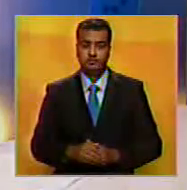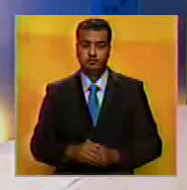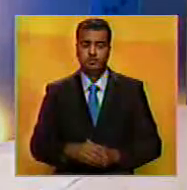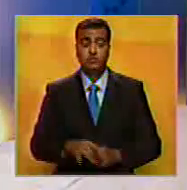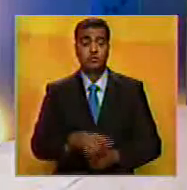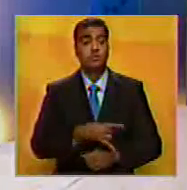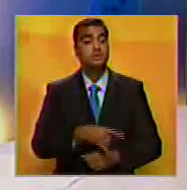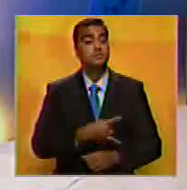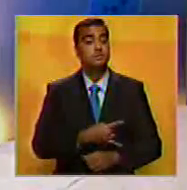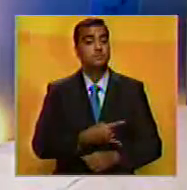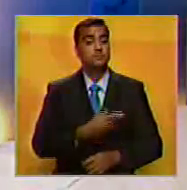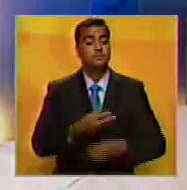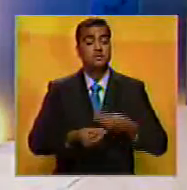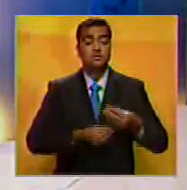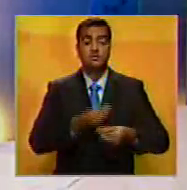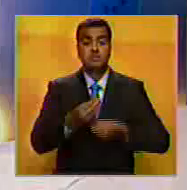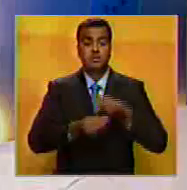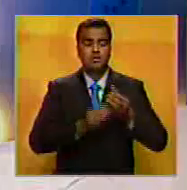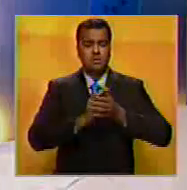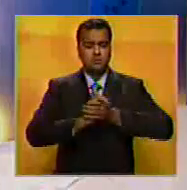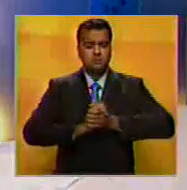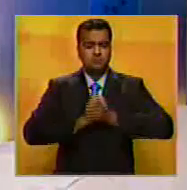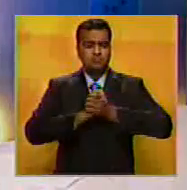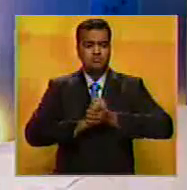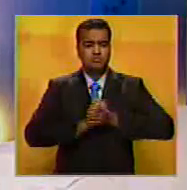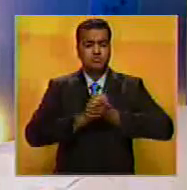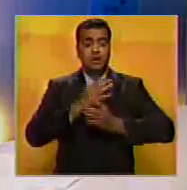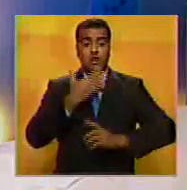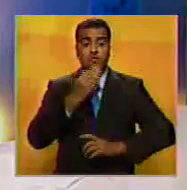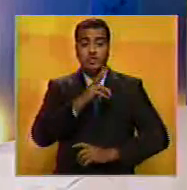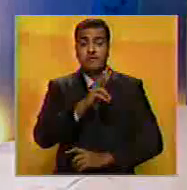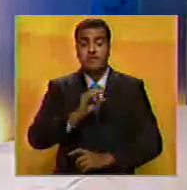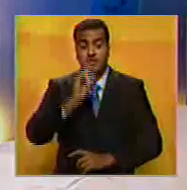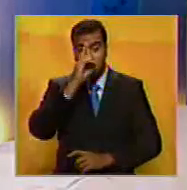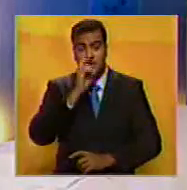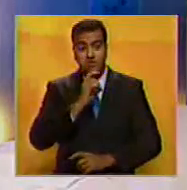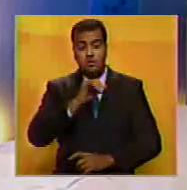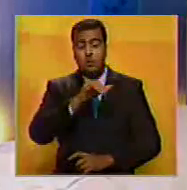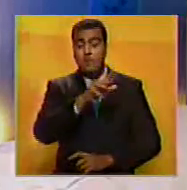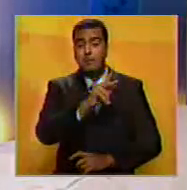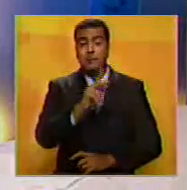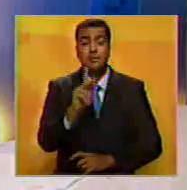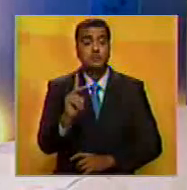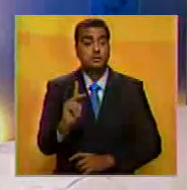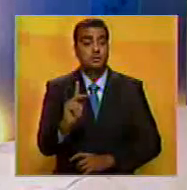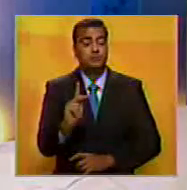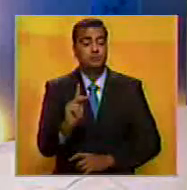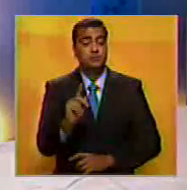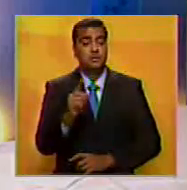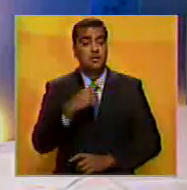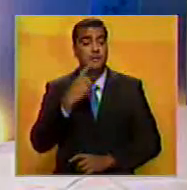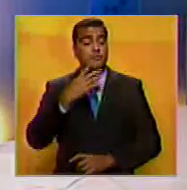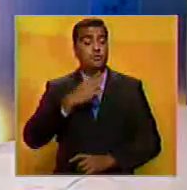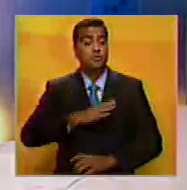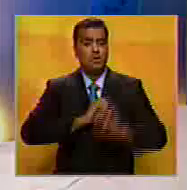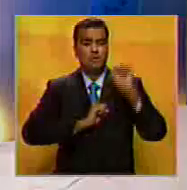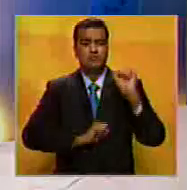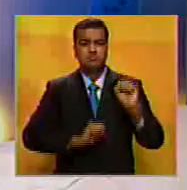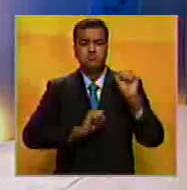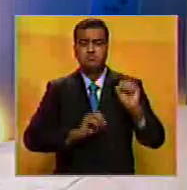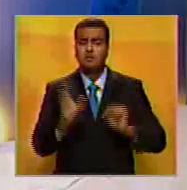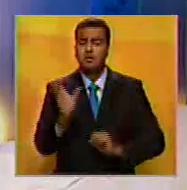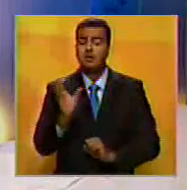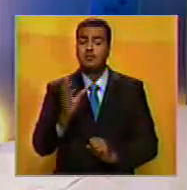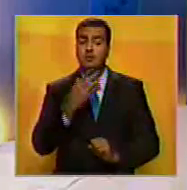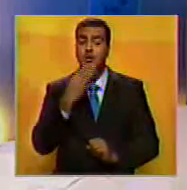Universidad Metropolitana realizaron una misa dedicada al joven de 20 años de edad, Juan Pablo Pernalete Llovera, quien murió durante una protesta aquí en